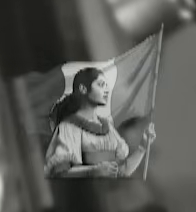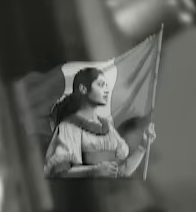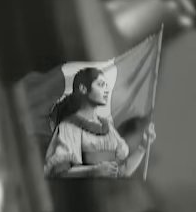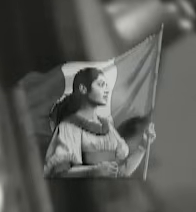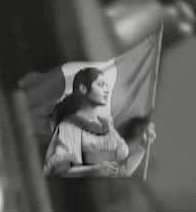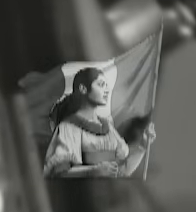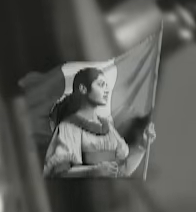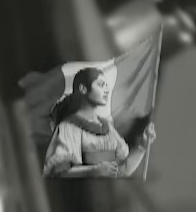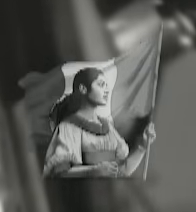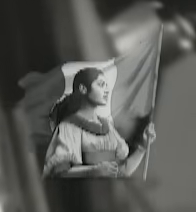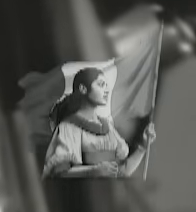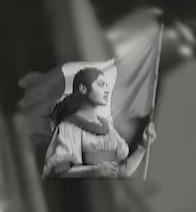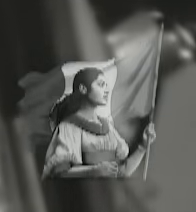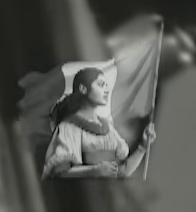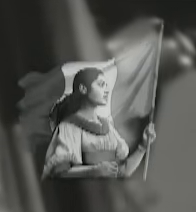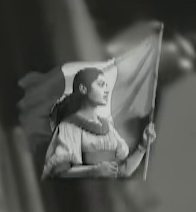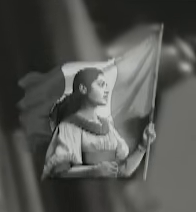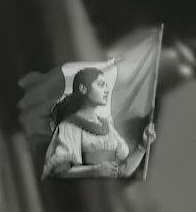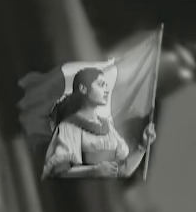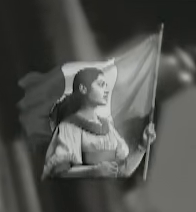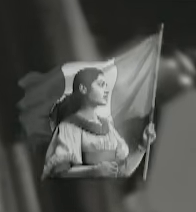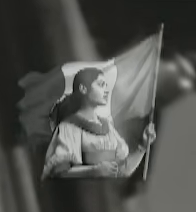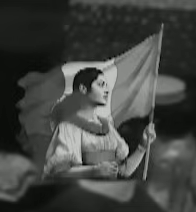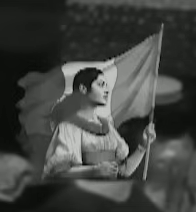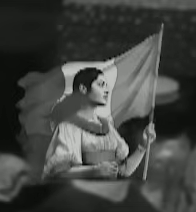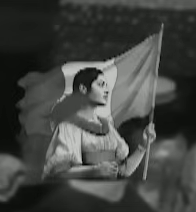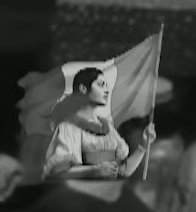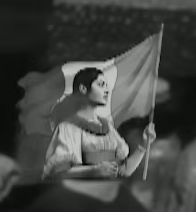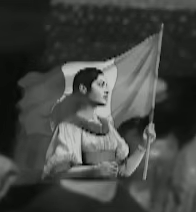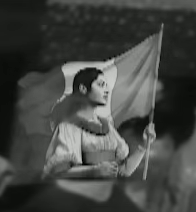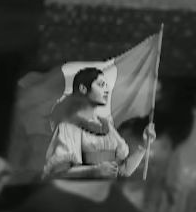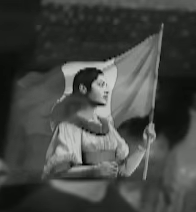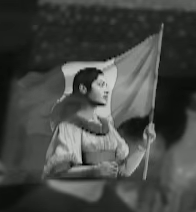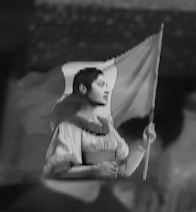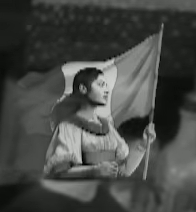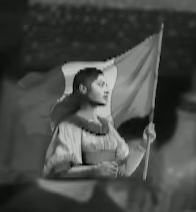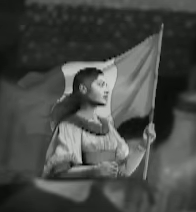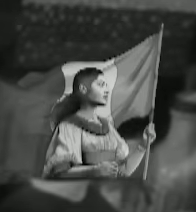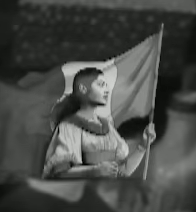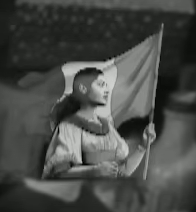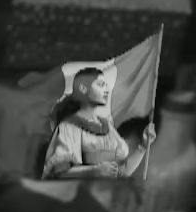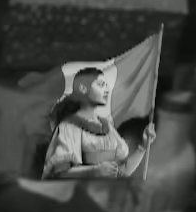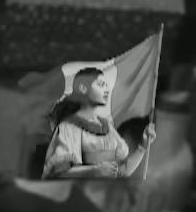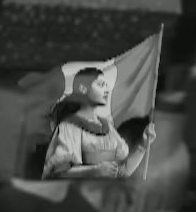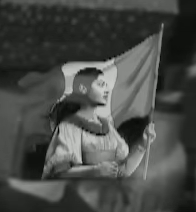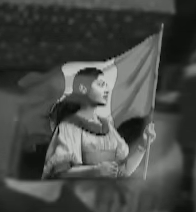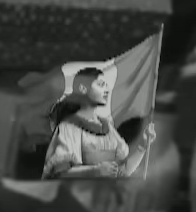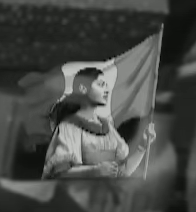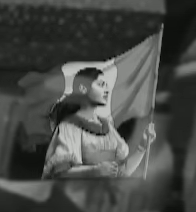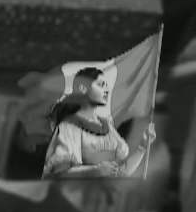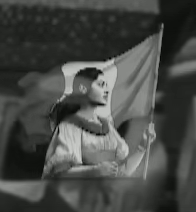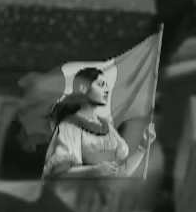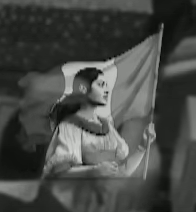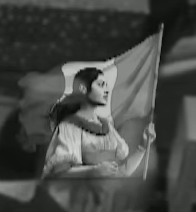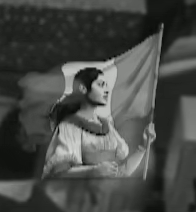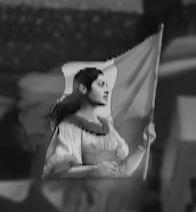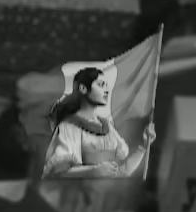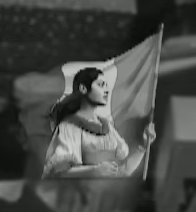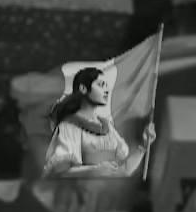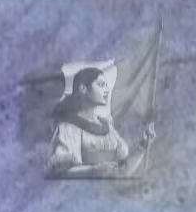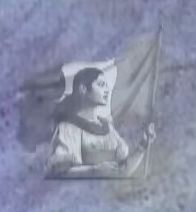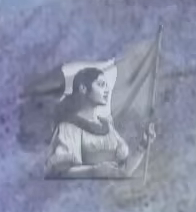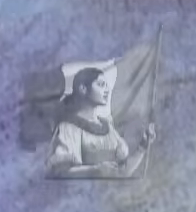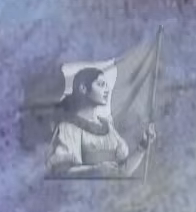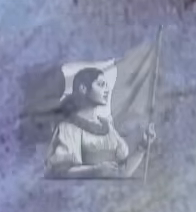Cuando Frida tenía 18 años, sufrió un accidente de tránsito que la marcaría de por vida. Fue el inicio de mucho